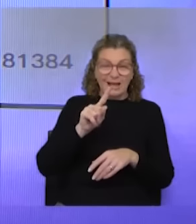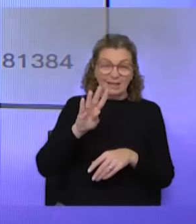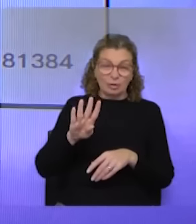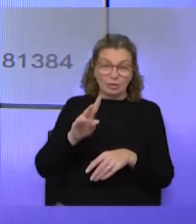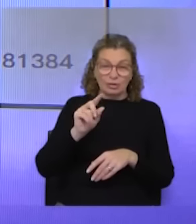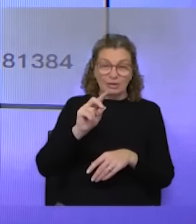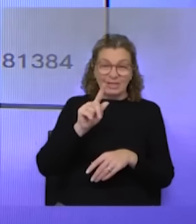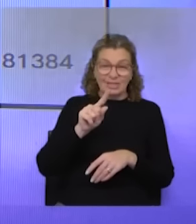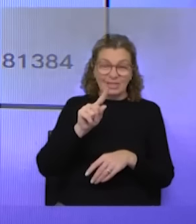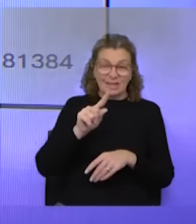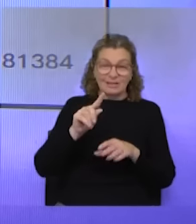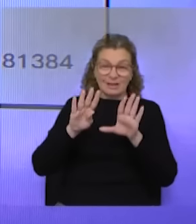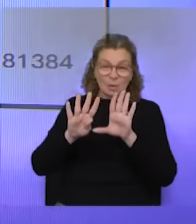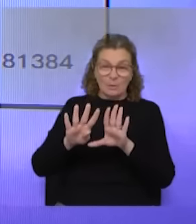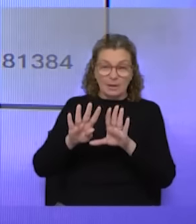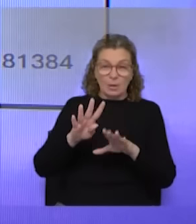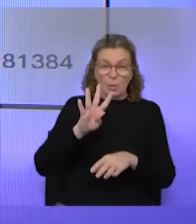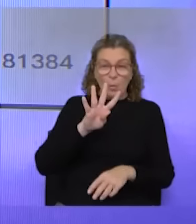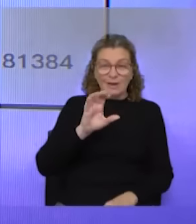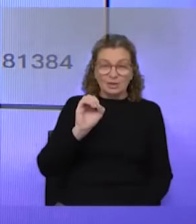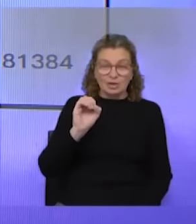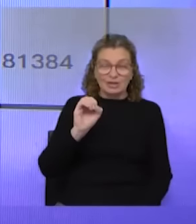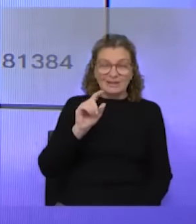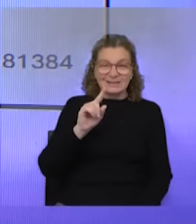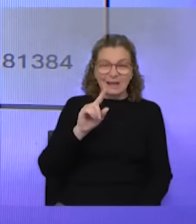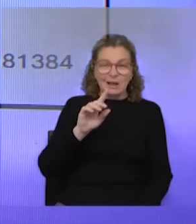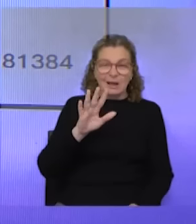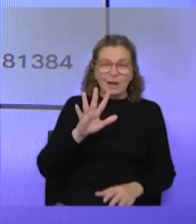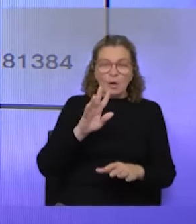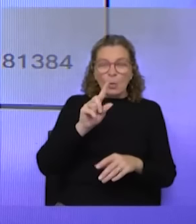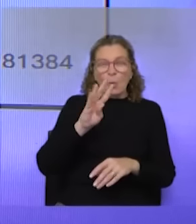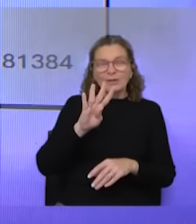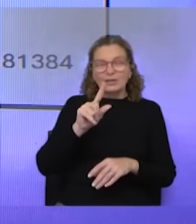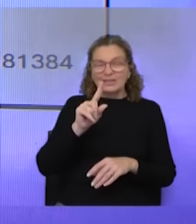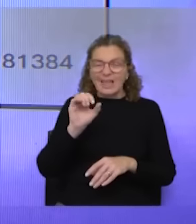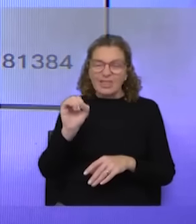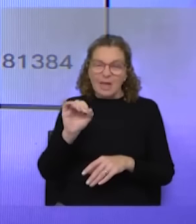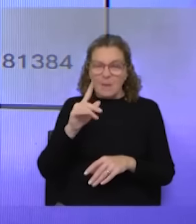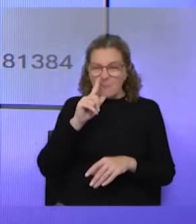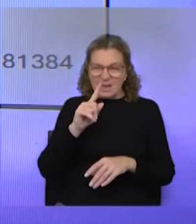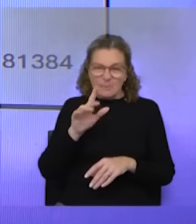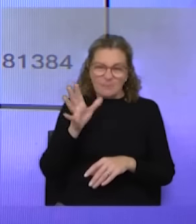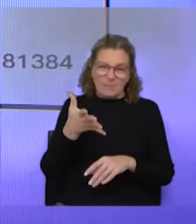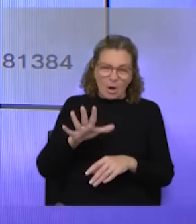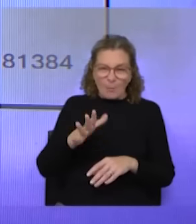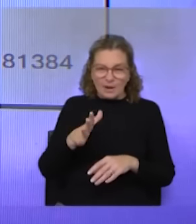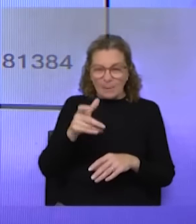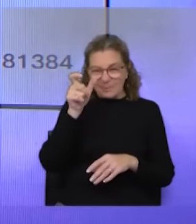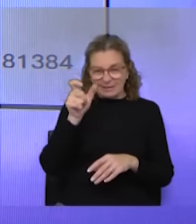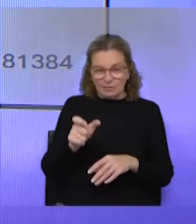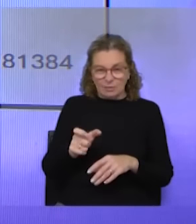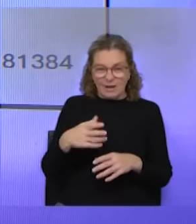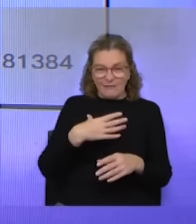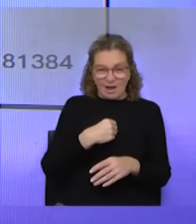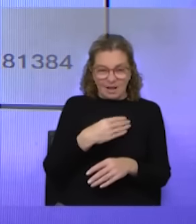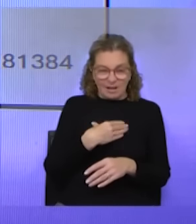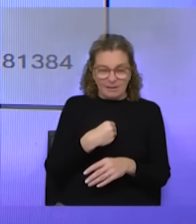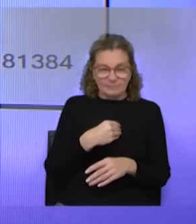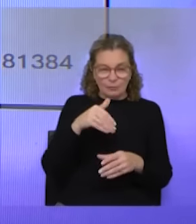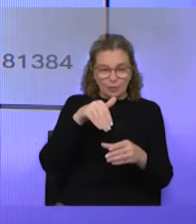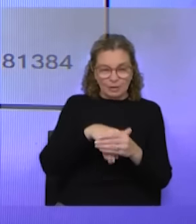osciló entre 410 y y casi 500,000 490,000 personas votando en la interna del partido Nacional también